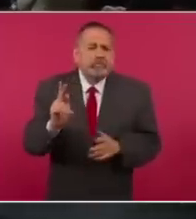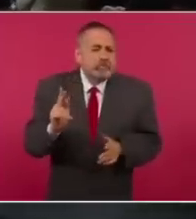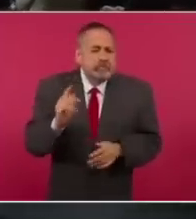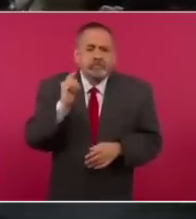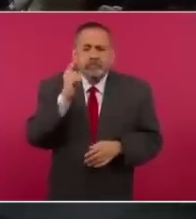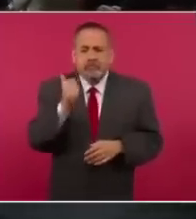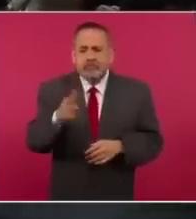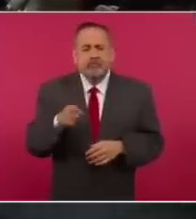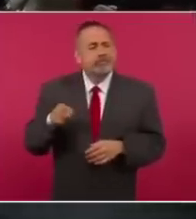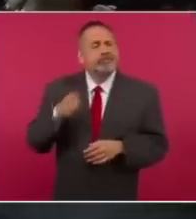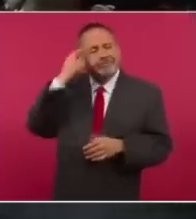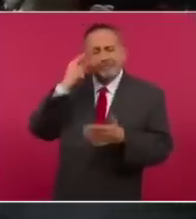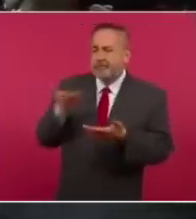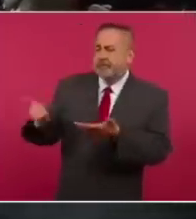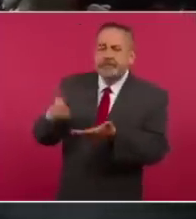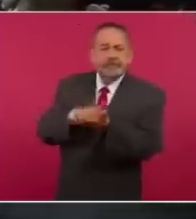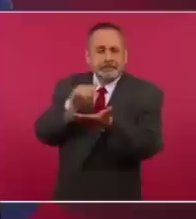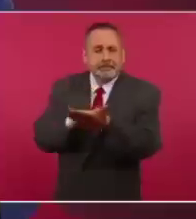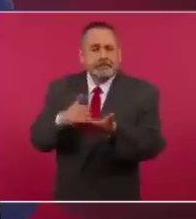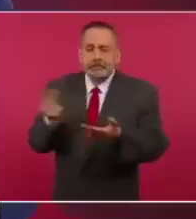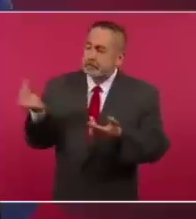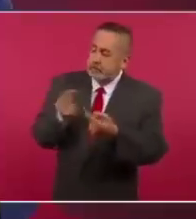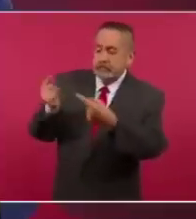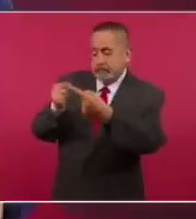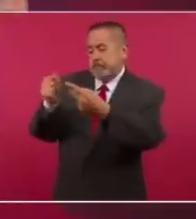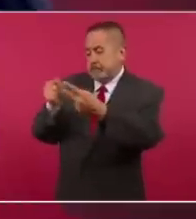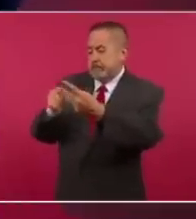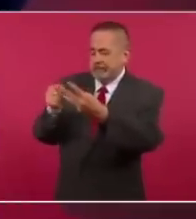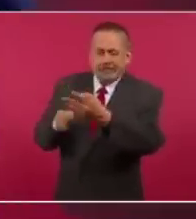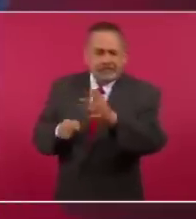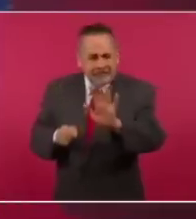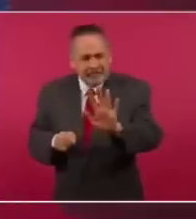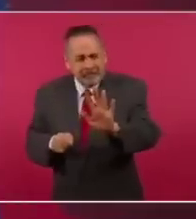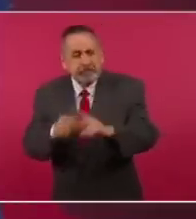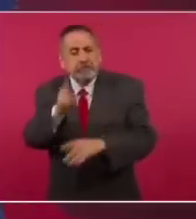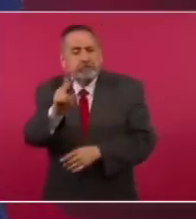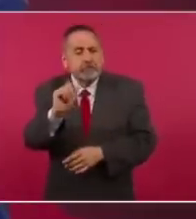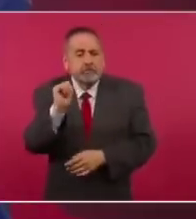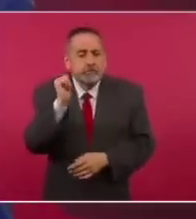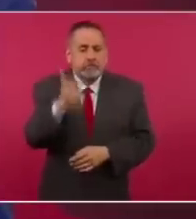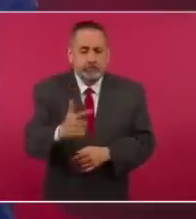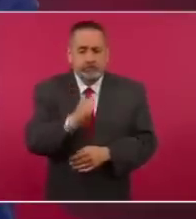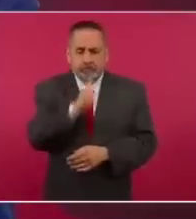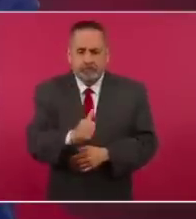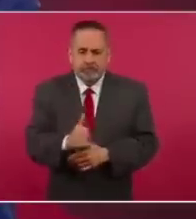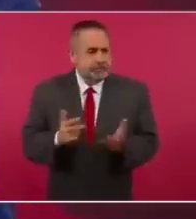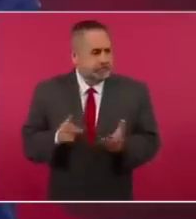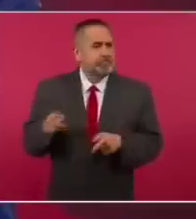Se piden muchas cosas, pero ya hay algo que no existía.